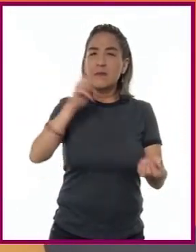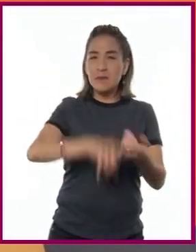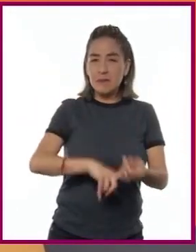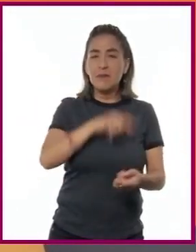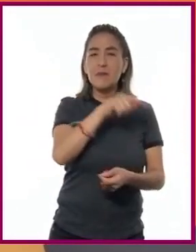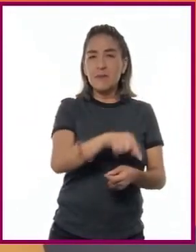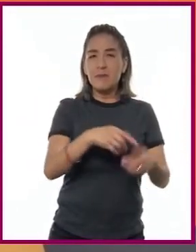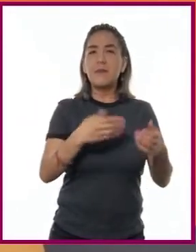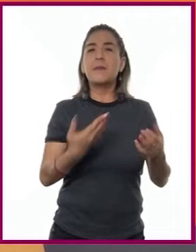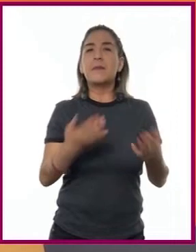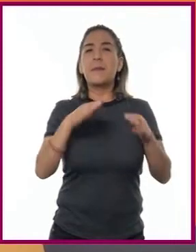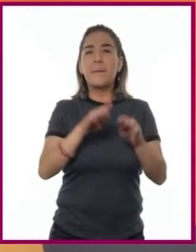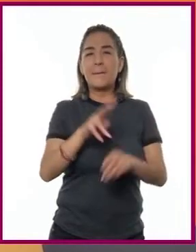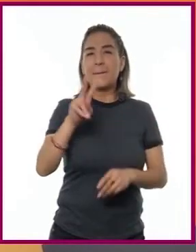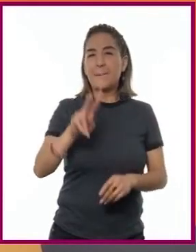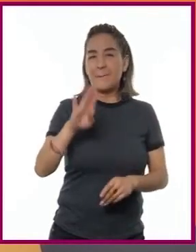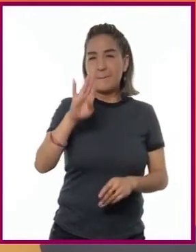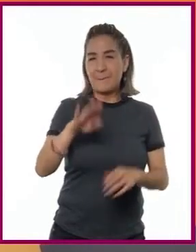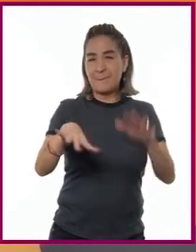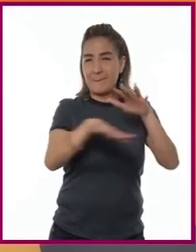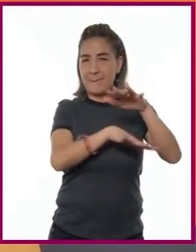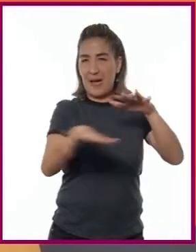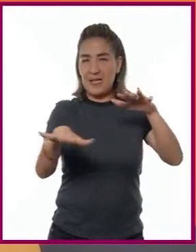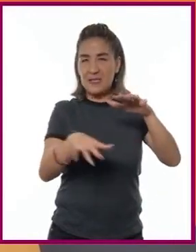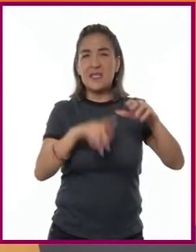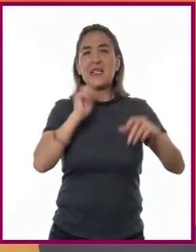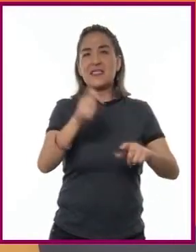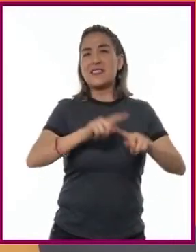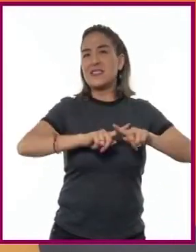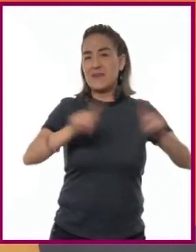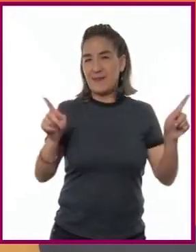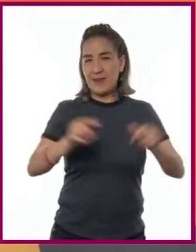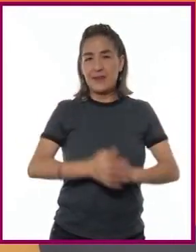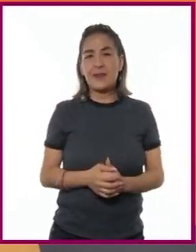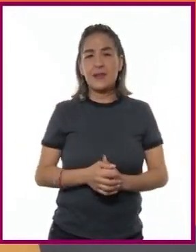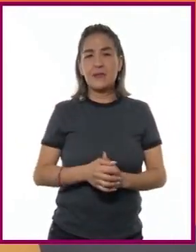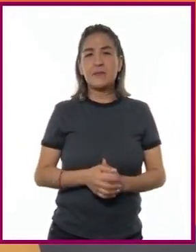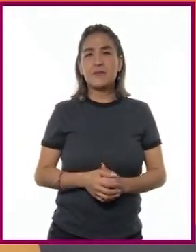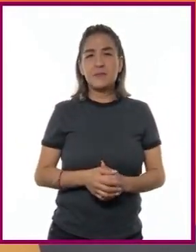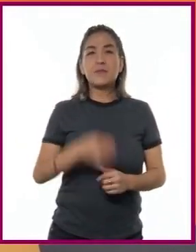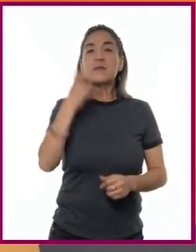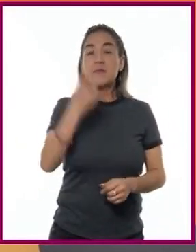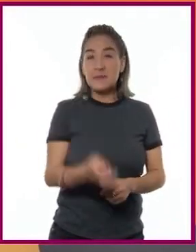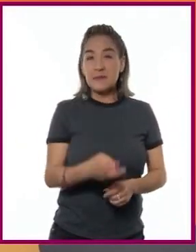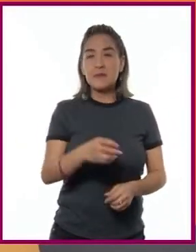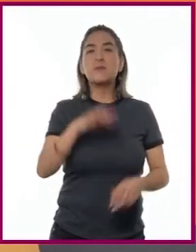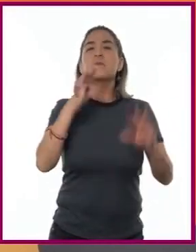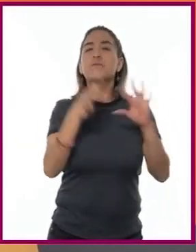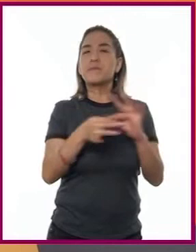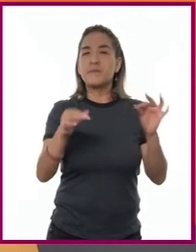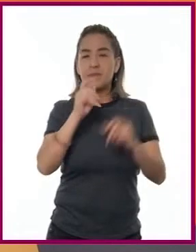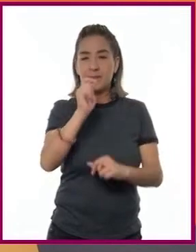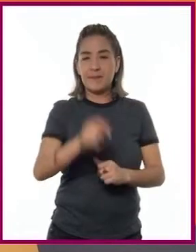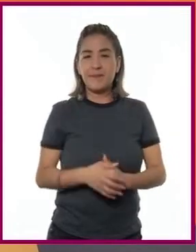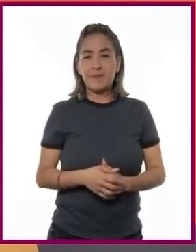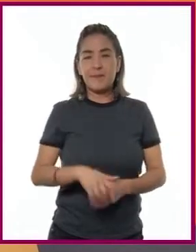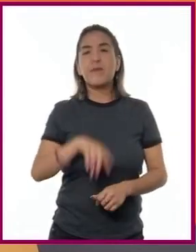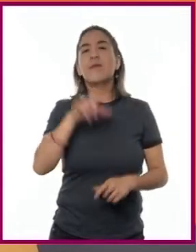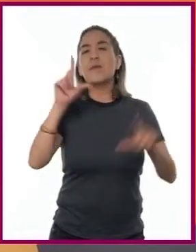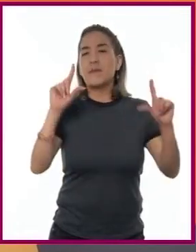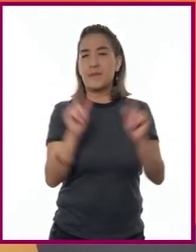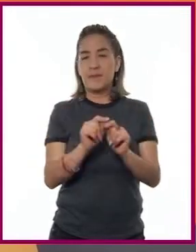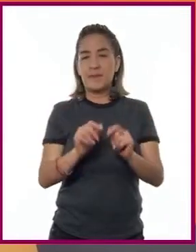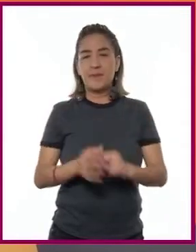sus bases son distintos. De aquí se puede desprender la siguiente